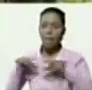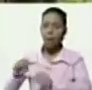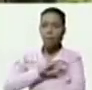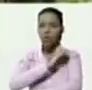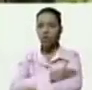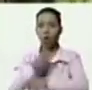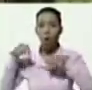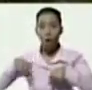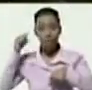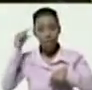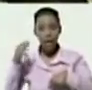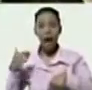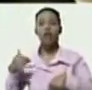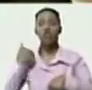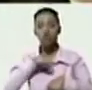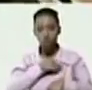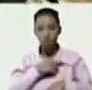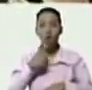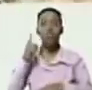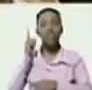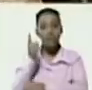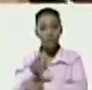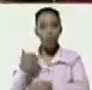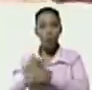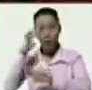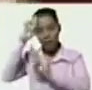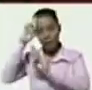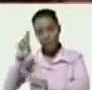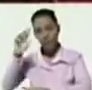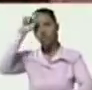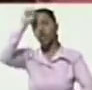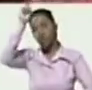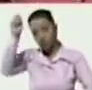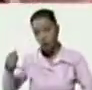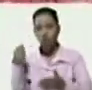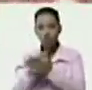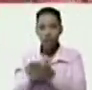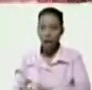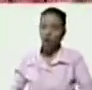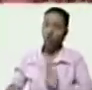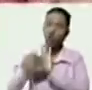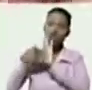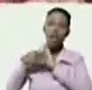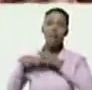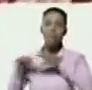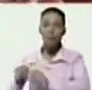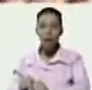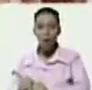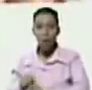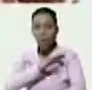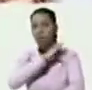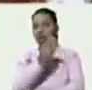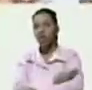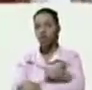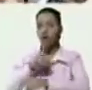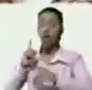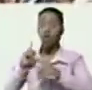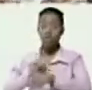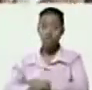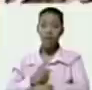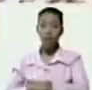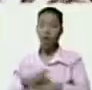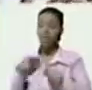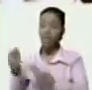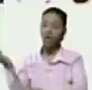debemos rendirle tributo a Antonio José de Sucre, luchando contra el imperio más poderoso de todos los tiempos y también propinándole